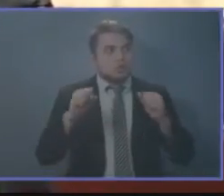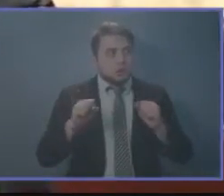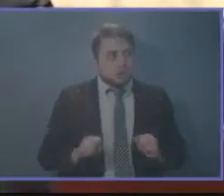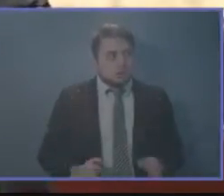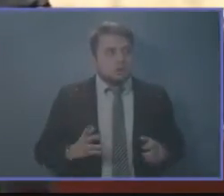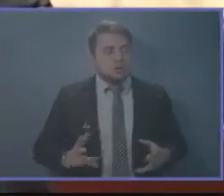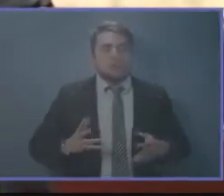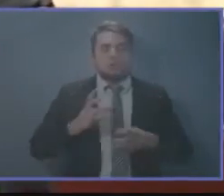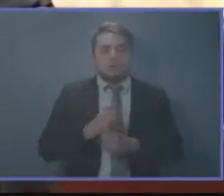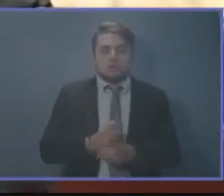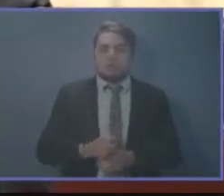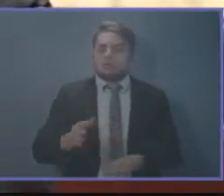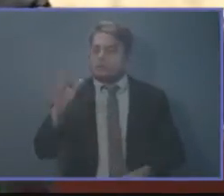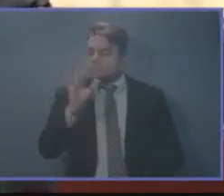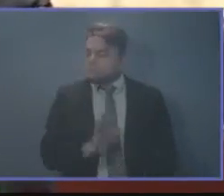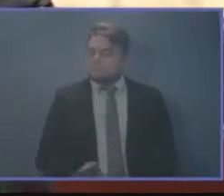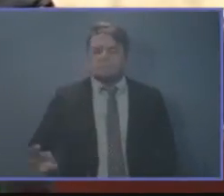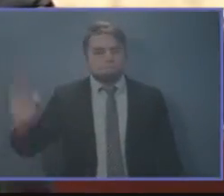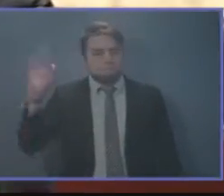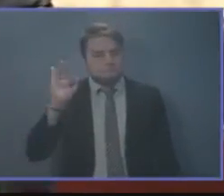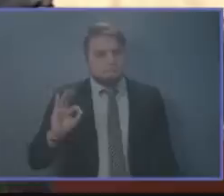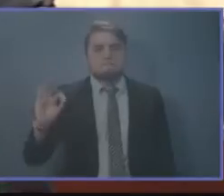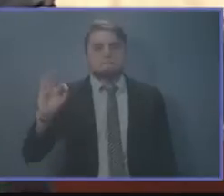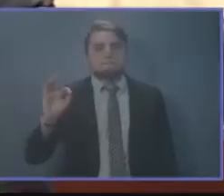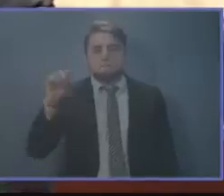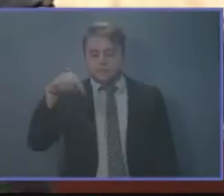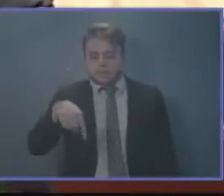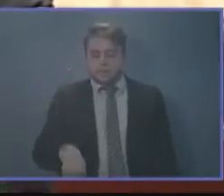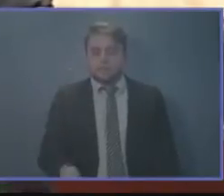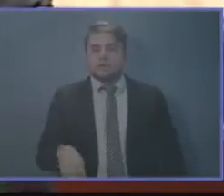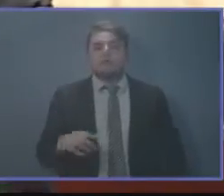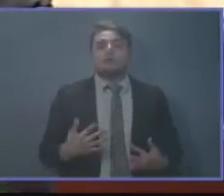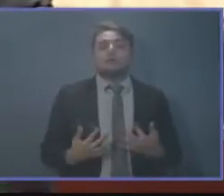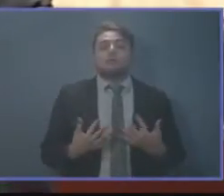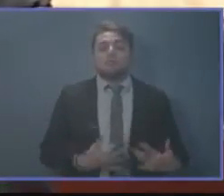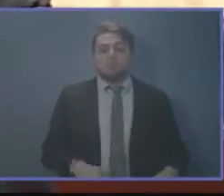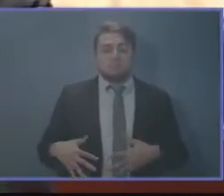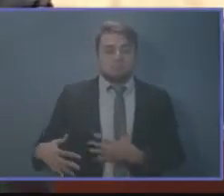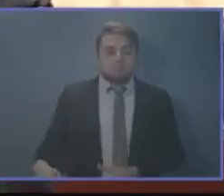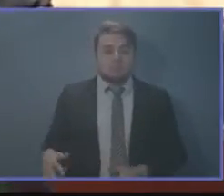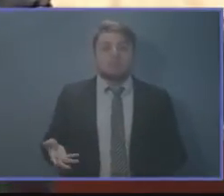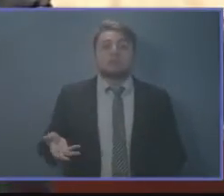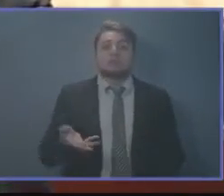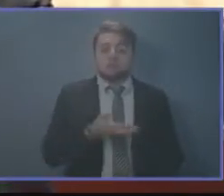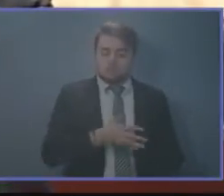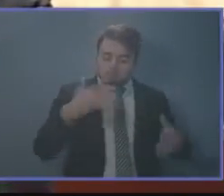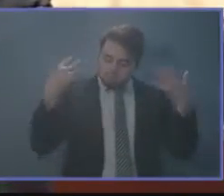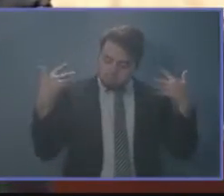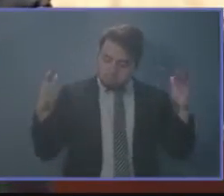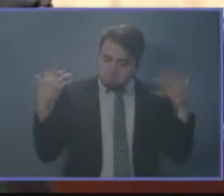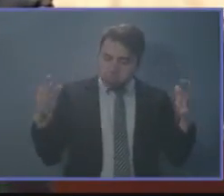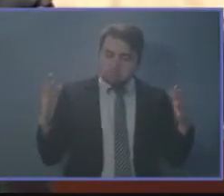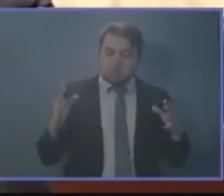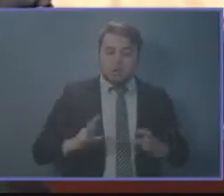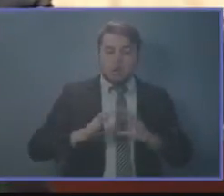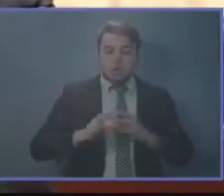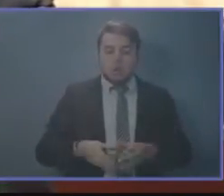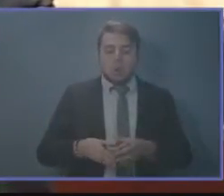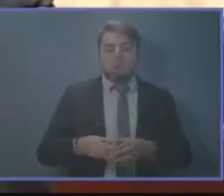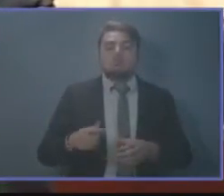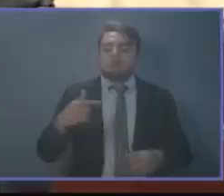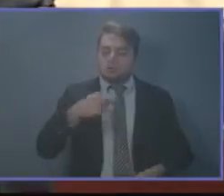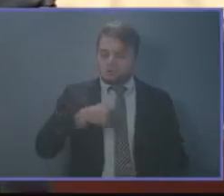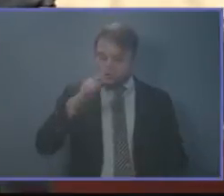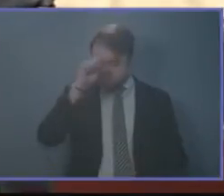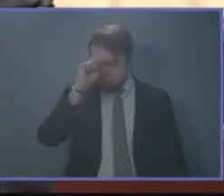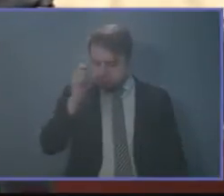mayor solemnidad de este evento. Felicitamos a la comisión, de la cual me honro ser parte, pero también